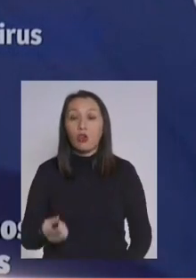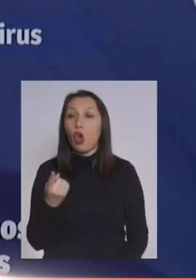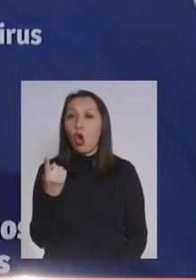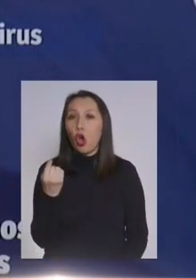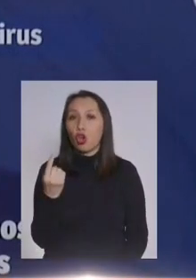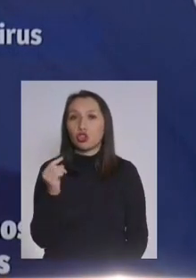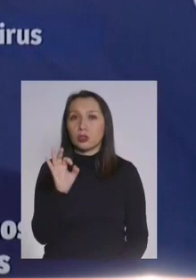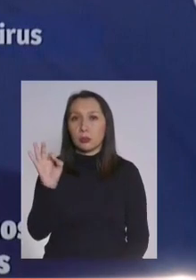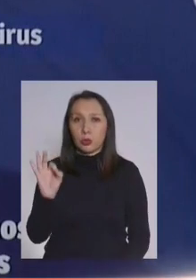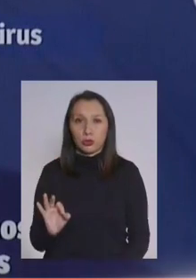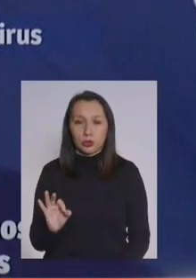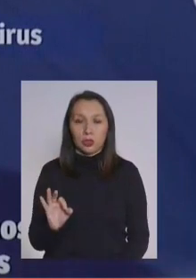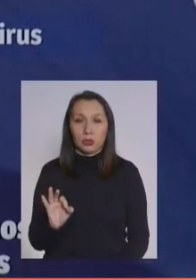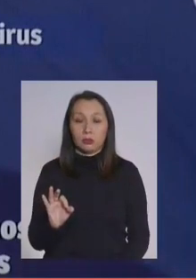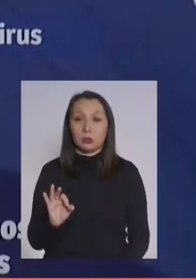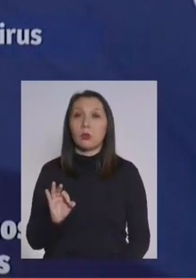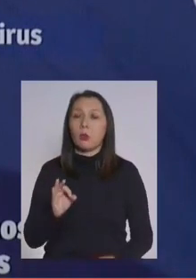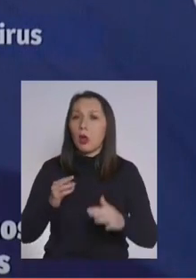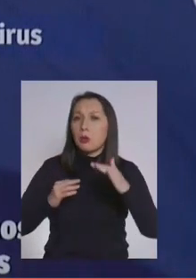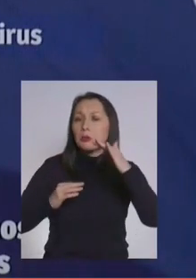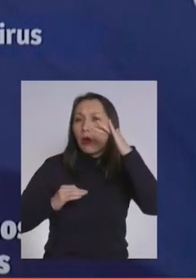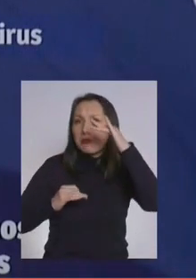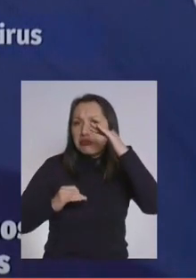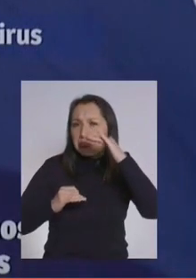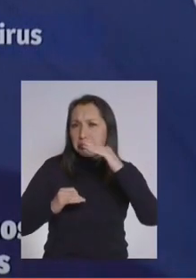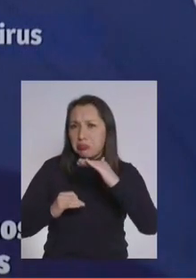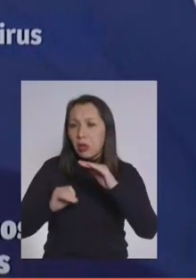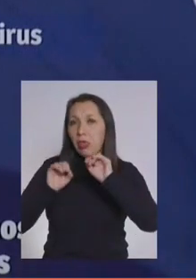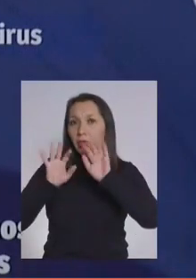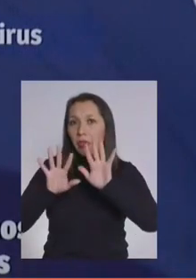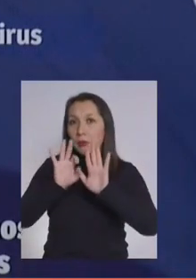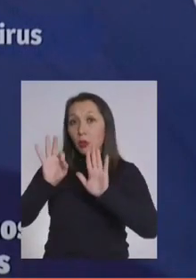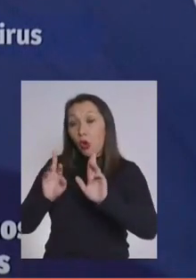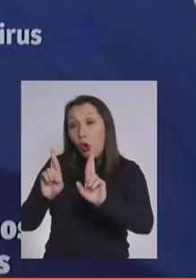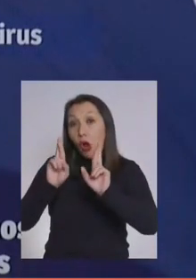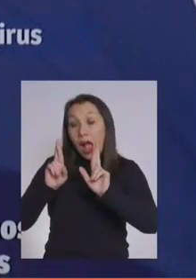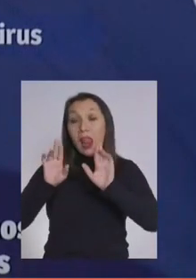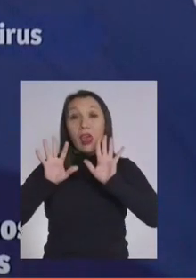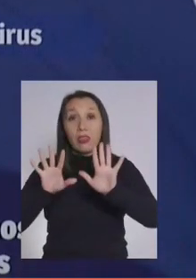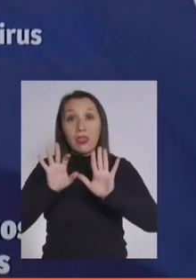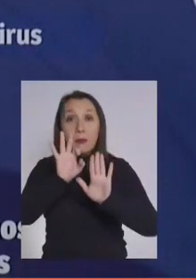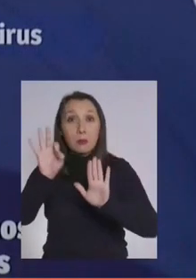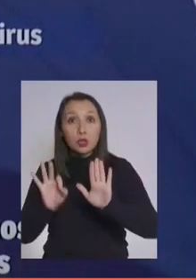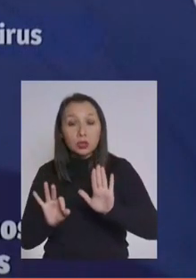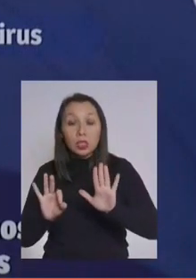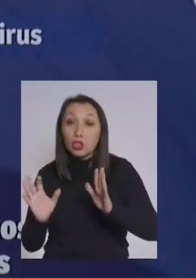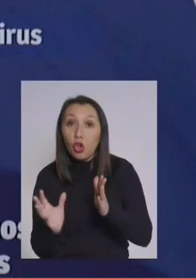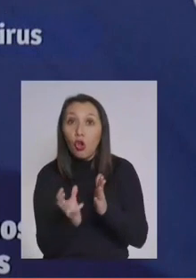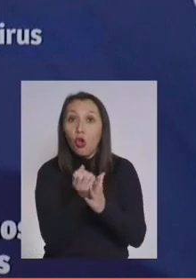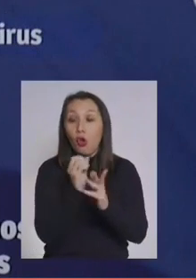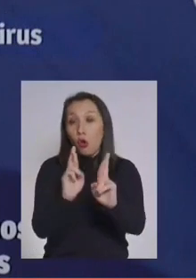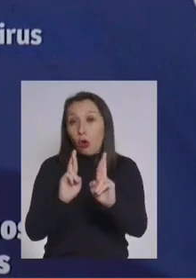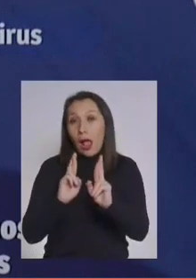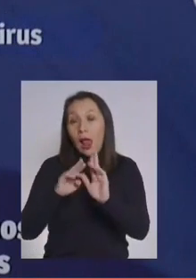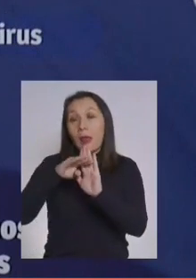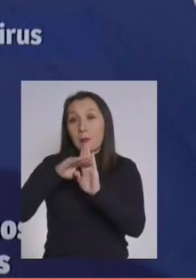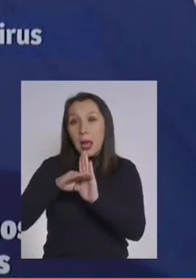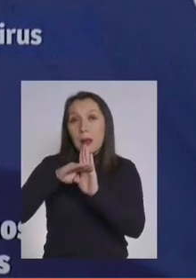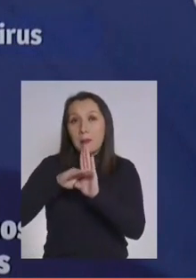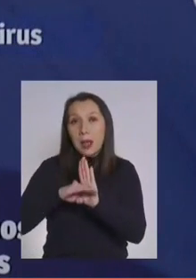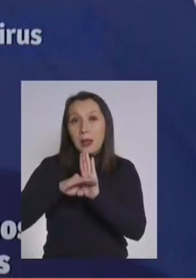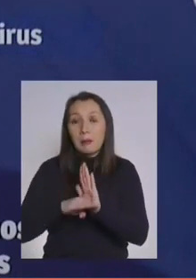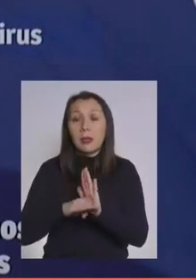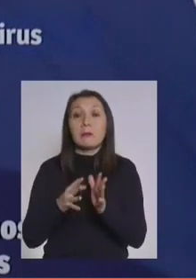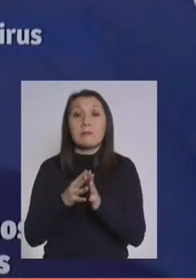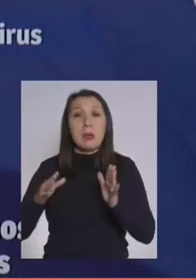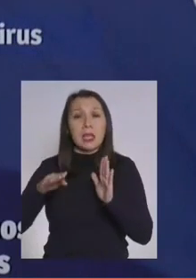11% nos estamos acercando acercando al 10% dios quiera que lleguemos ahí y el aula